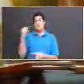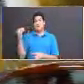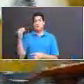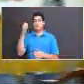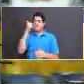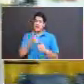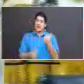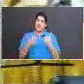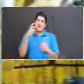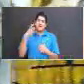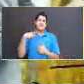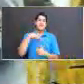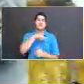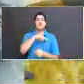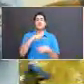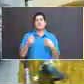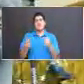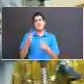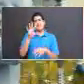hacemos algo,